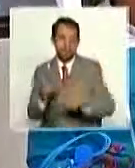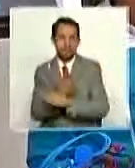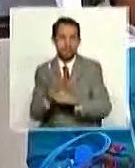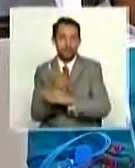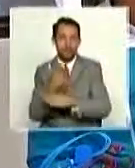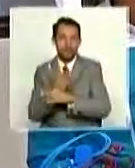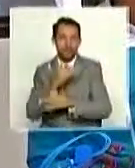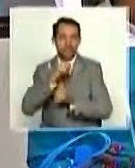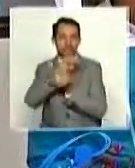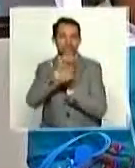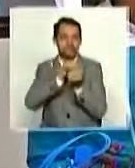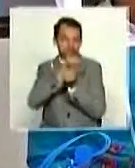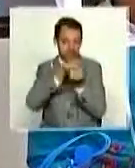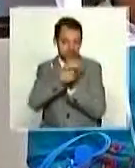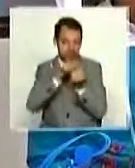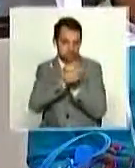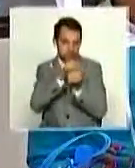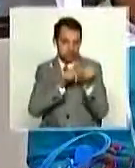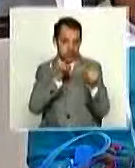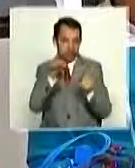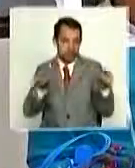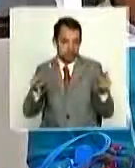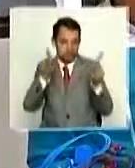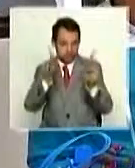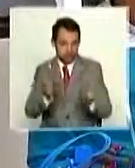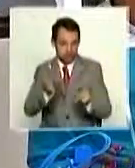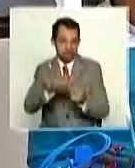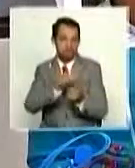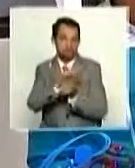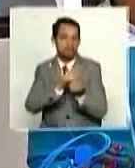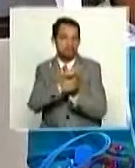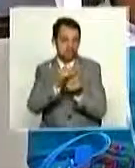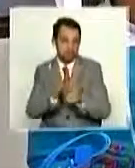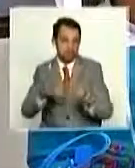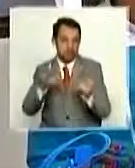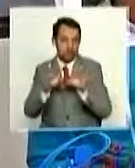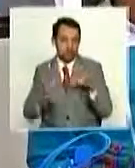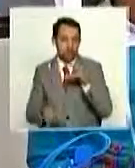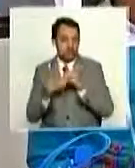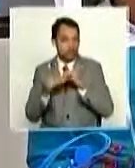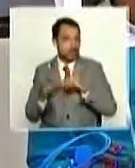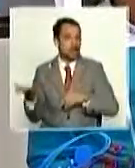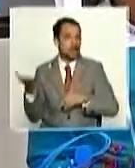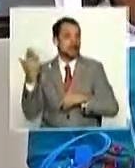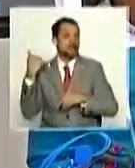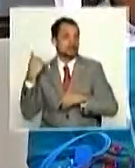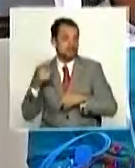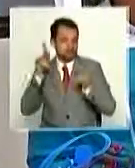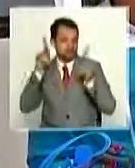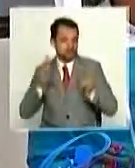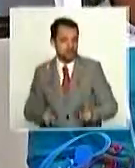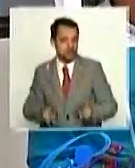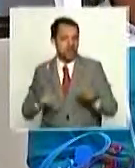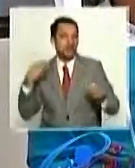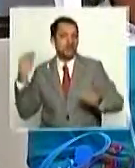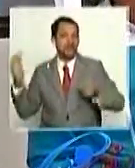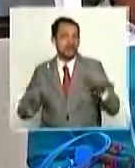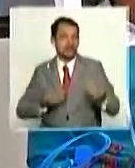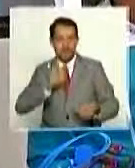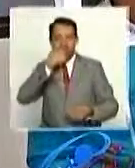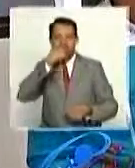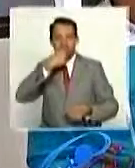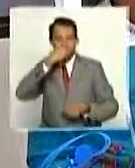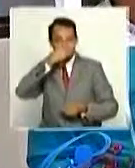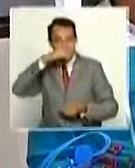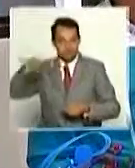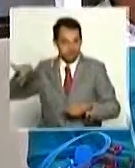la masticación, importantísima en los pacientes. Y lo otro, es que antiguamente, doctor Efraín, a las personas les quitaban los dientes,